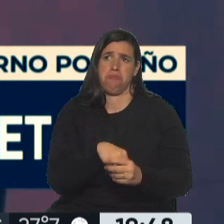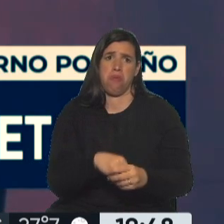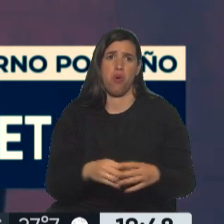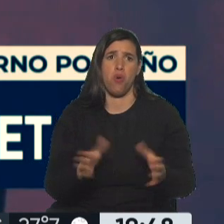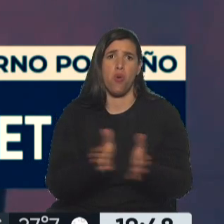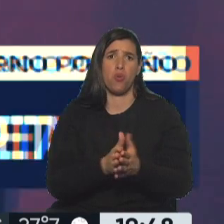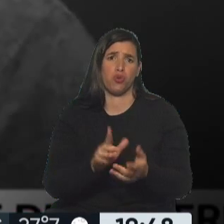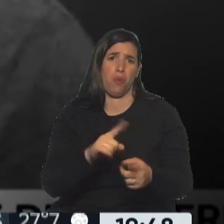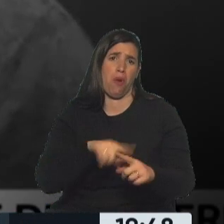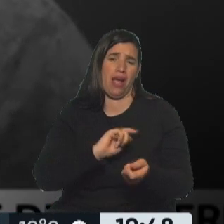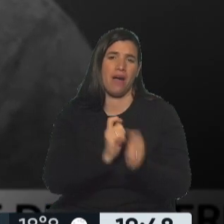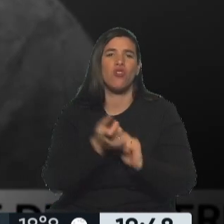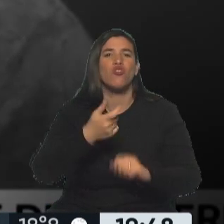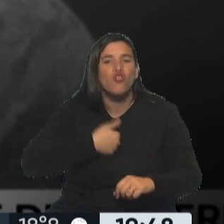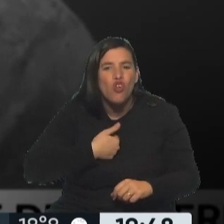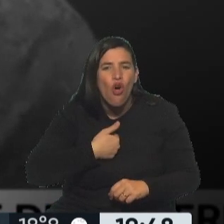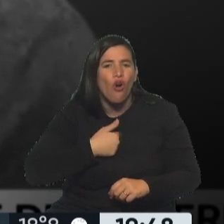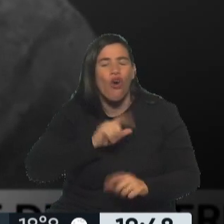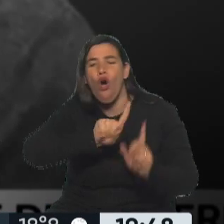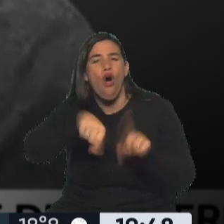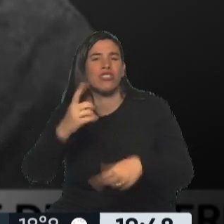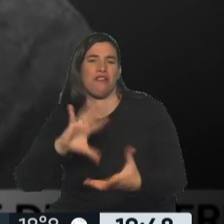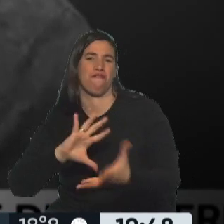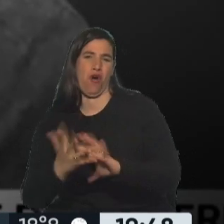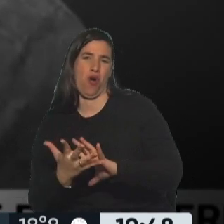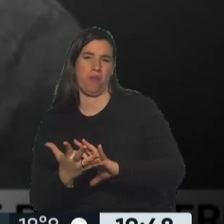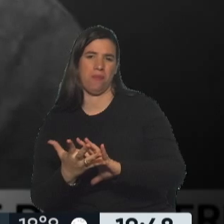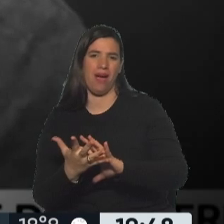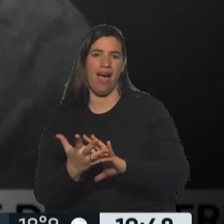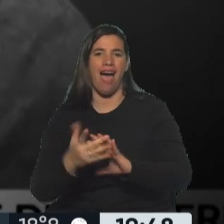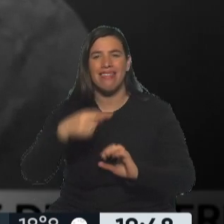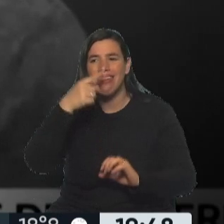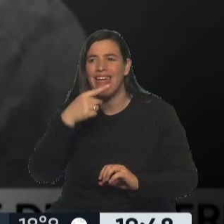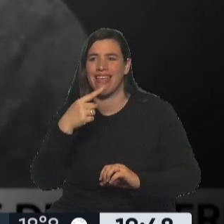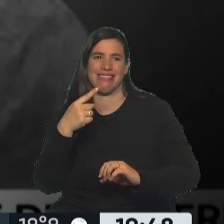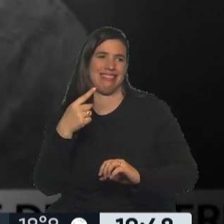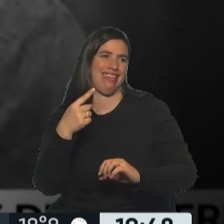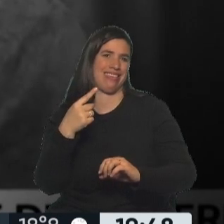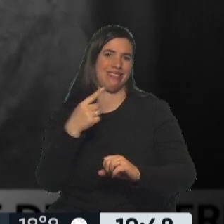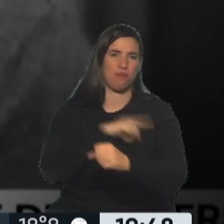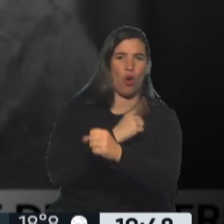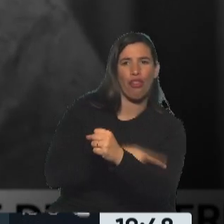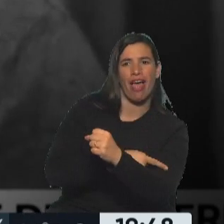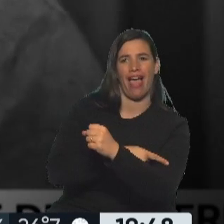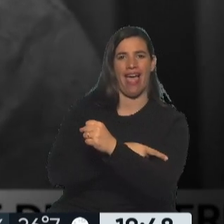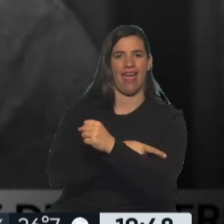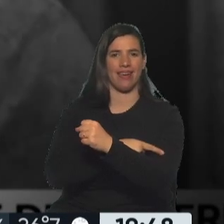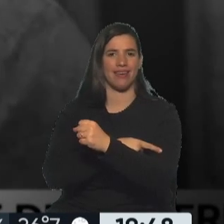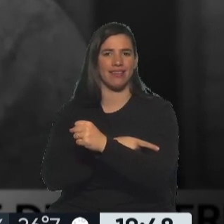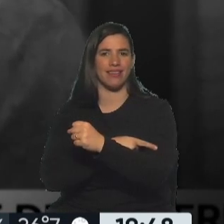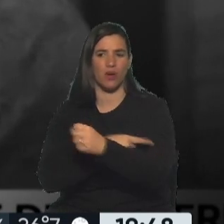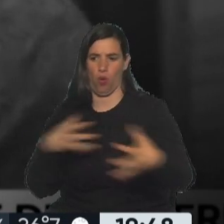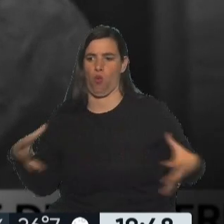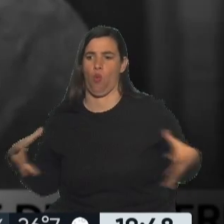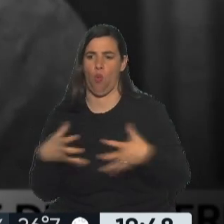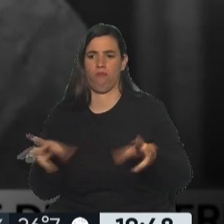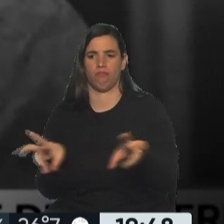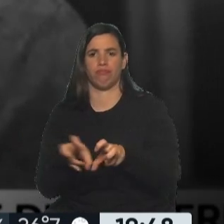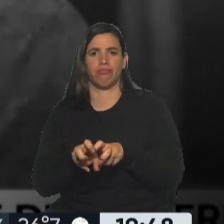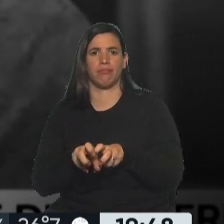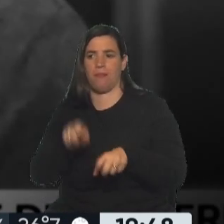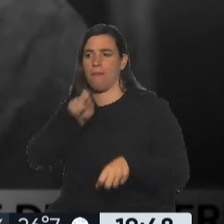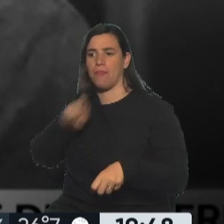Claro. Yo trabajo para Juntos por el Cambio. Y la ciudadanía va a decidir quién tiene el liderazgo